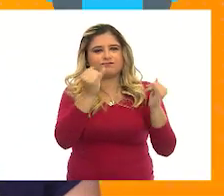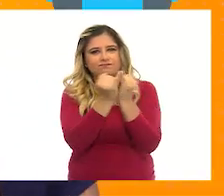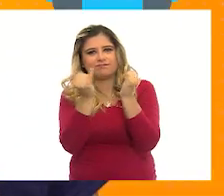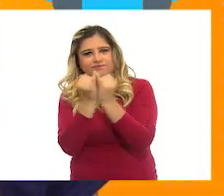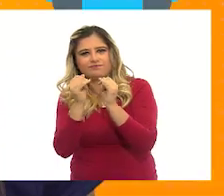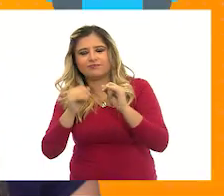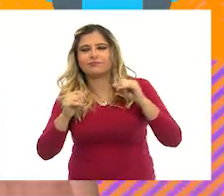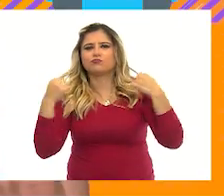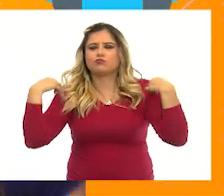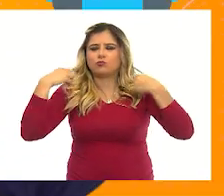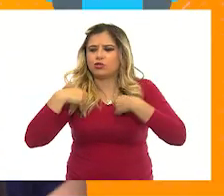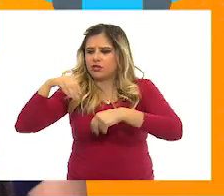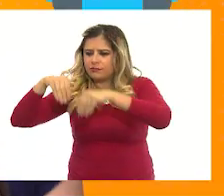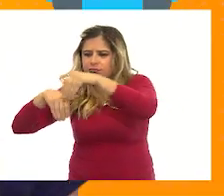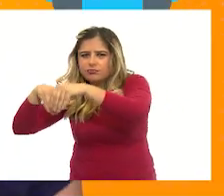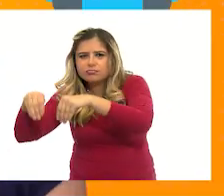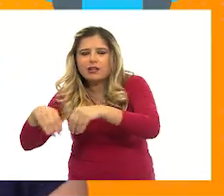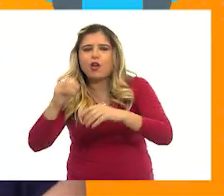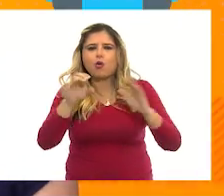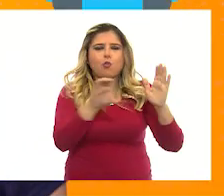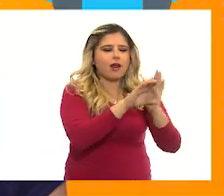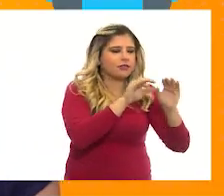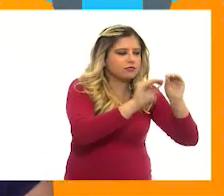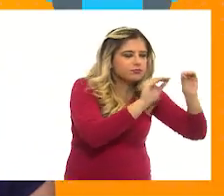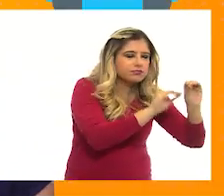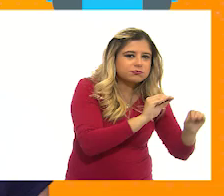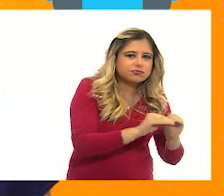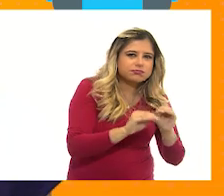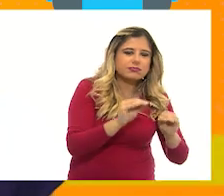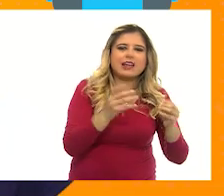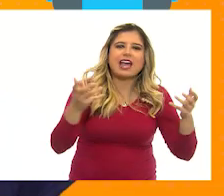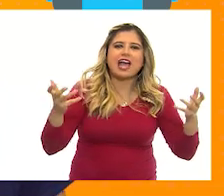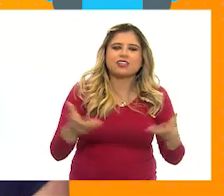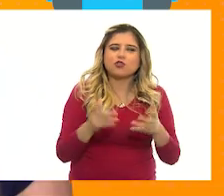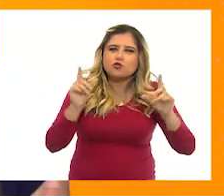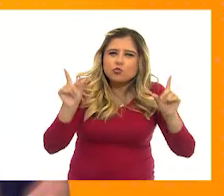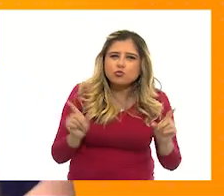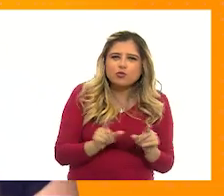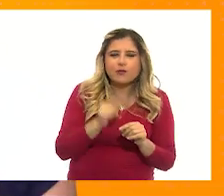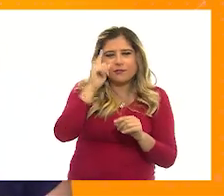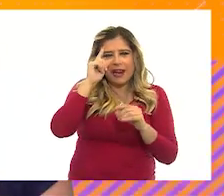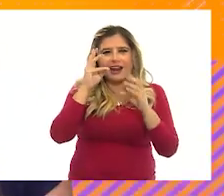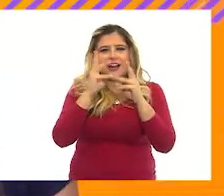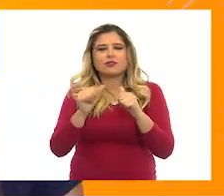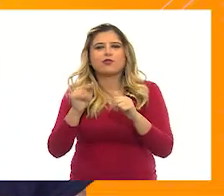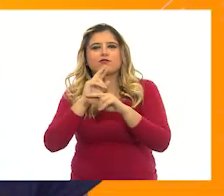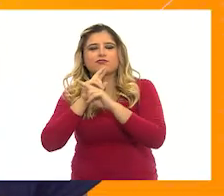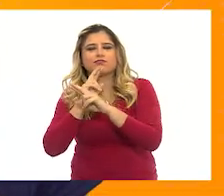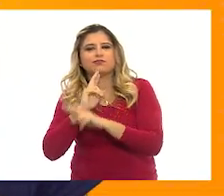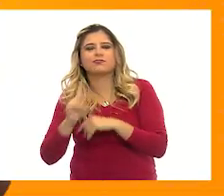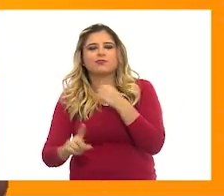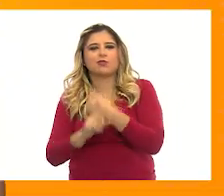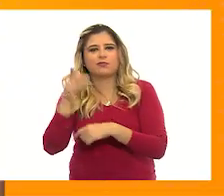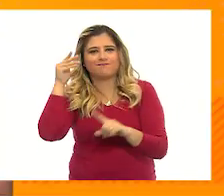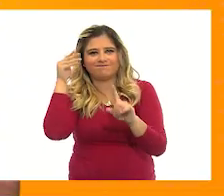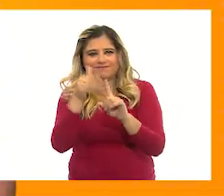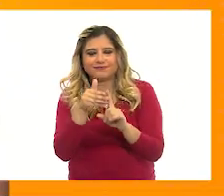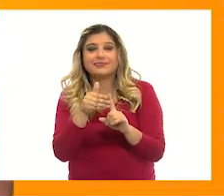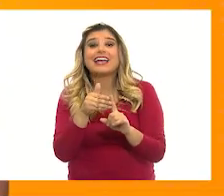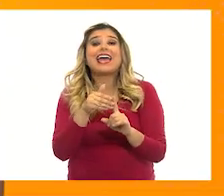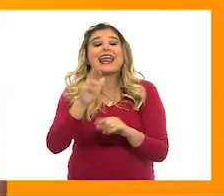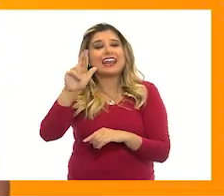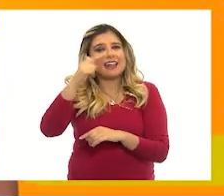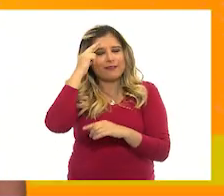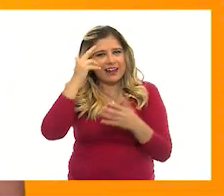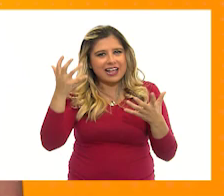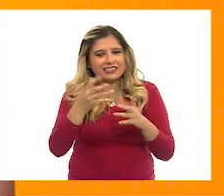o mochila y empezar cualquiera de las actividades con acciones pequeñas para resolver el problema principal. Recuerda hacerlo